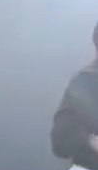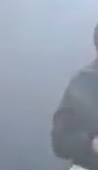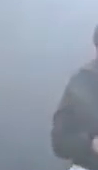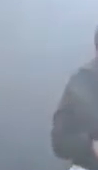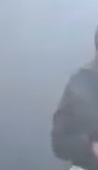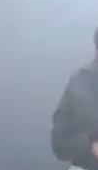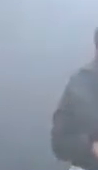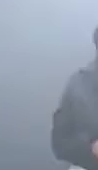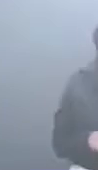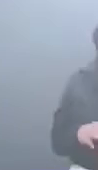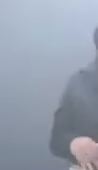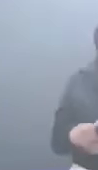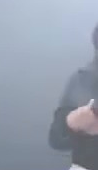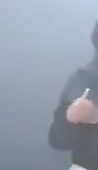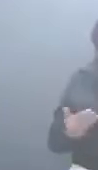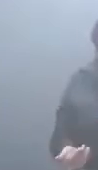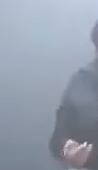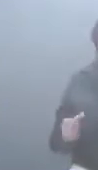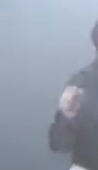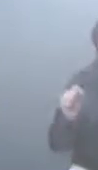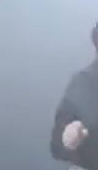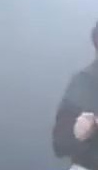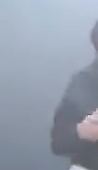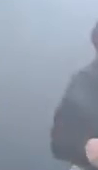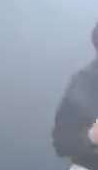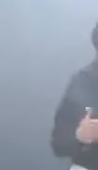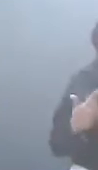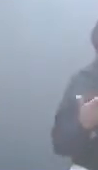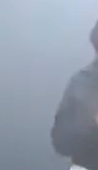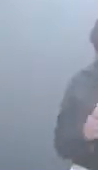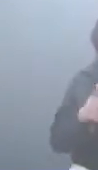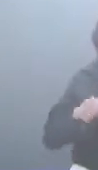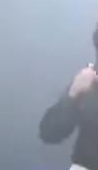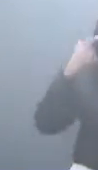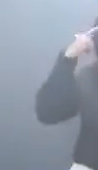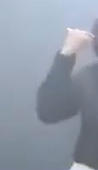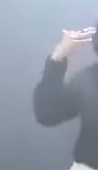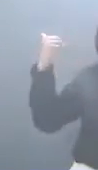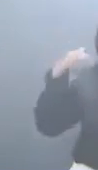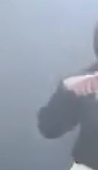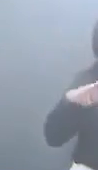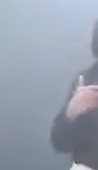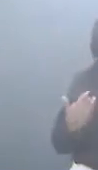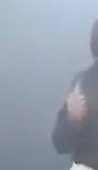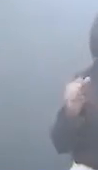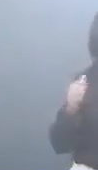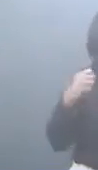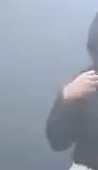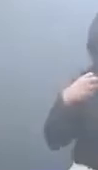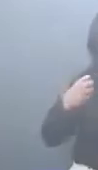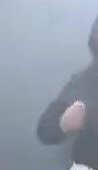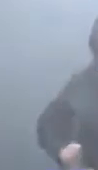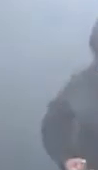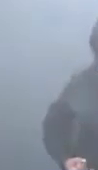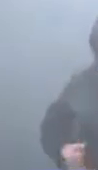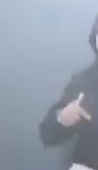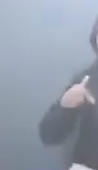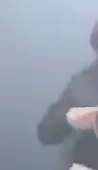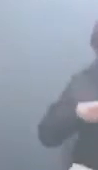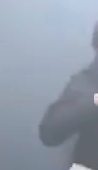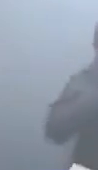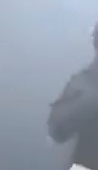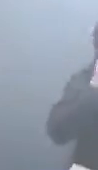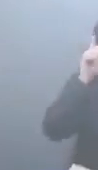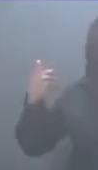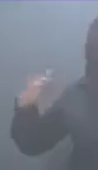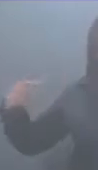porque estos hechos están directamente vinculados al estamento político del poder político del Estado. Aquí no hay que